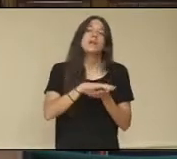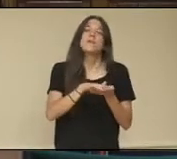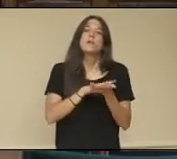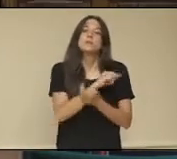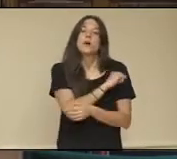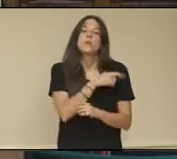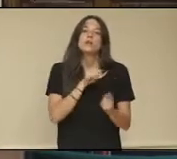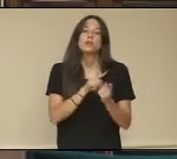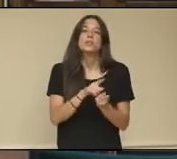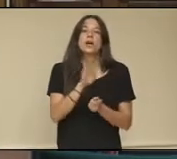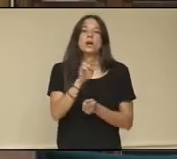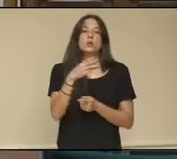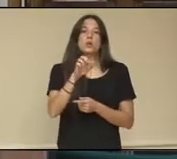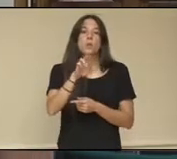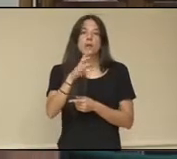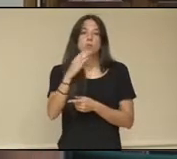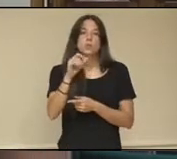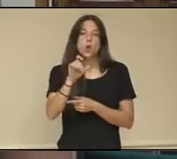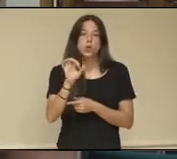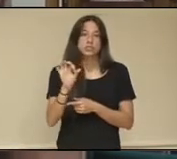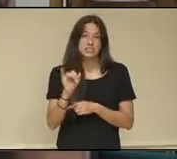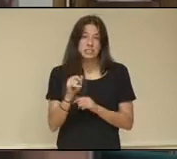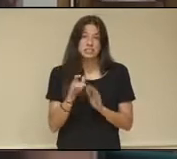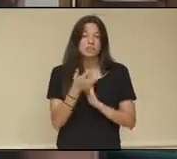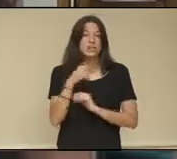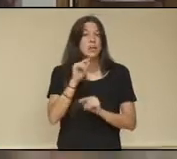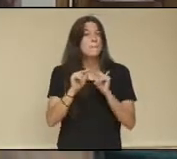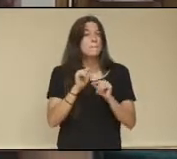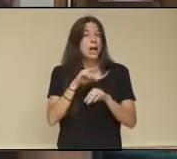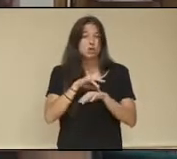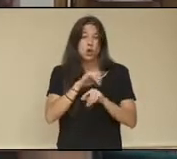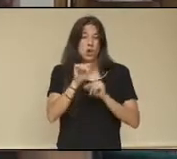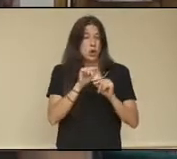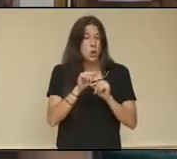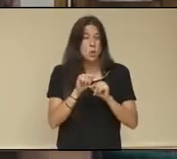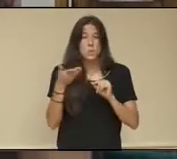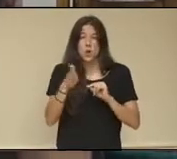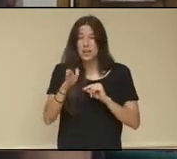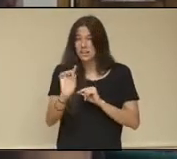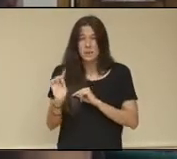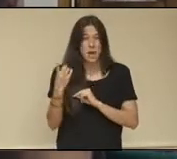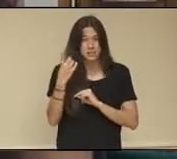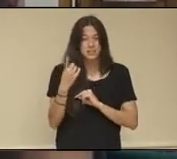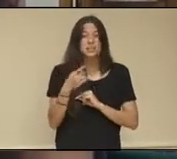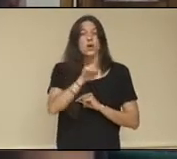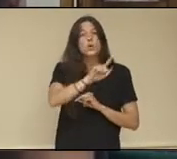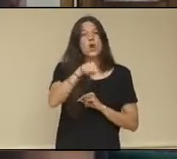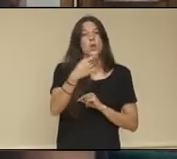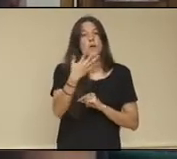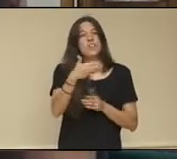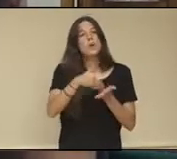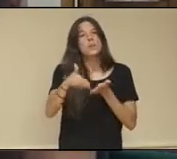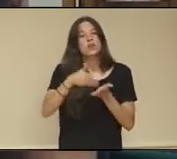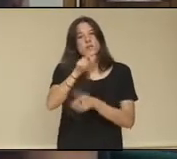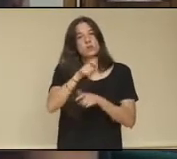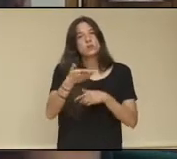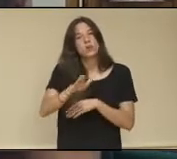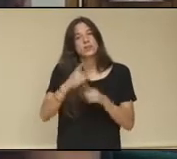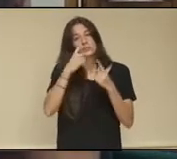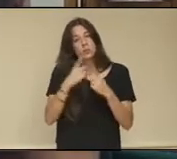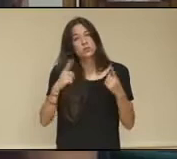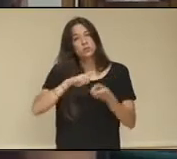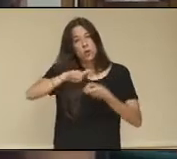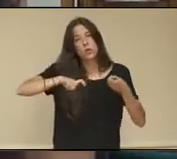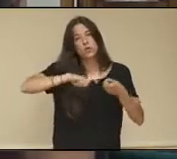que probablemente sea el patógeno más mortífero que hay, 1,5 millones de muertos cada año y